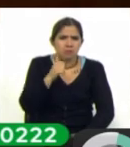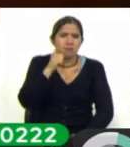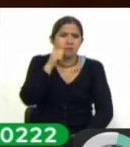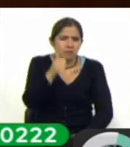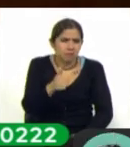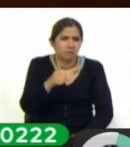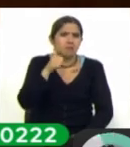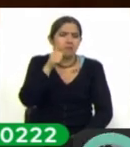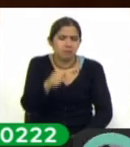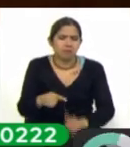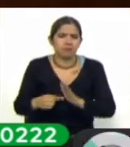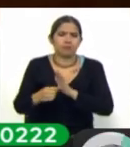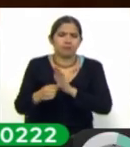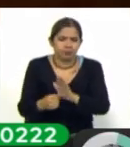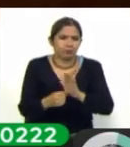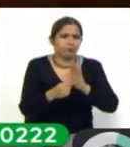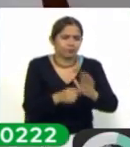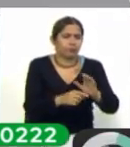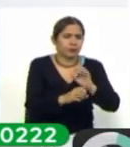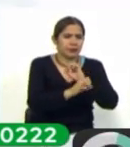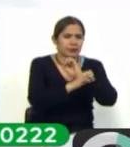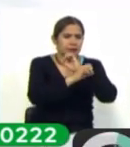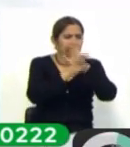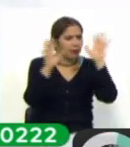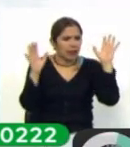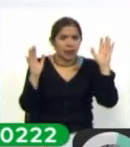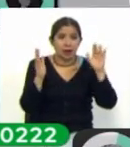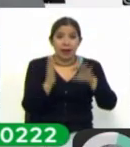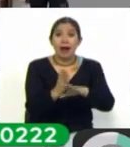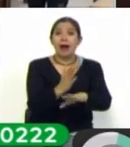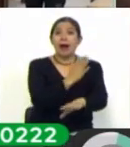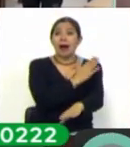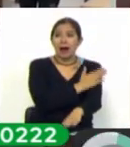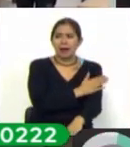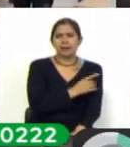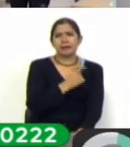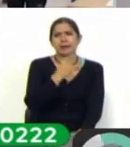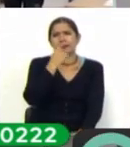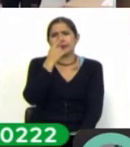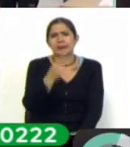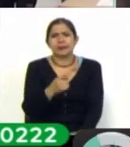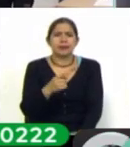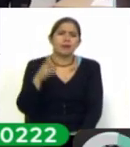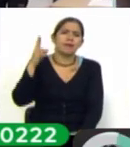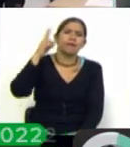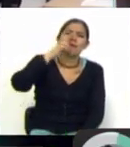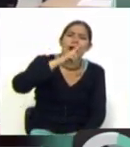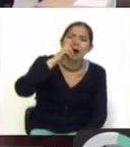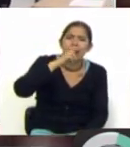las denuncias, en un principio de fraude en las elecciones generales,